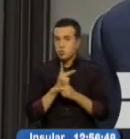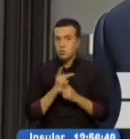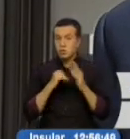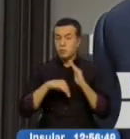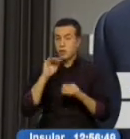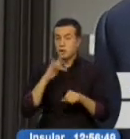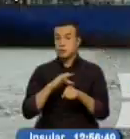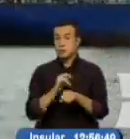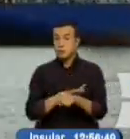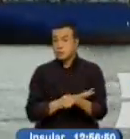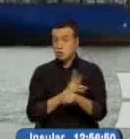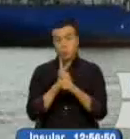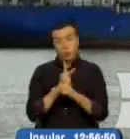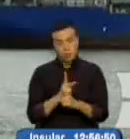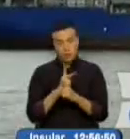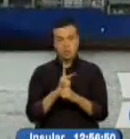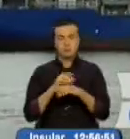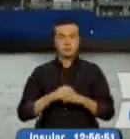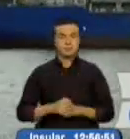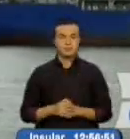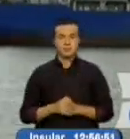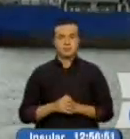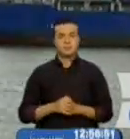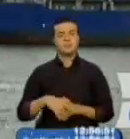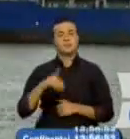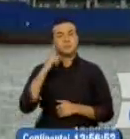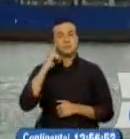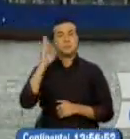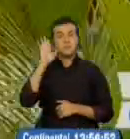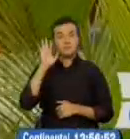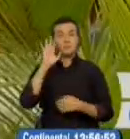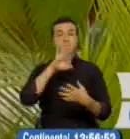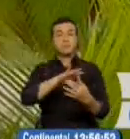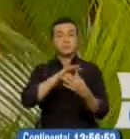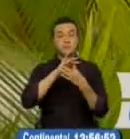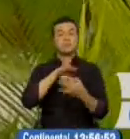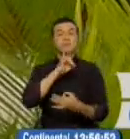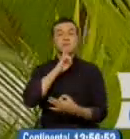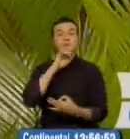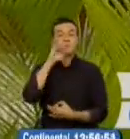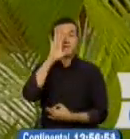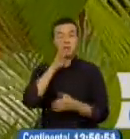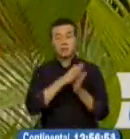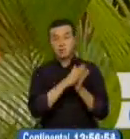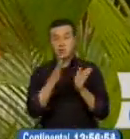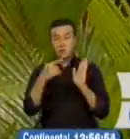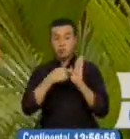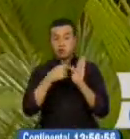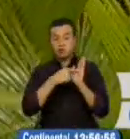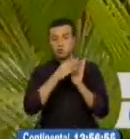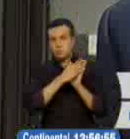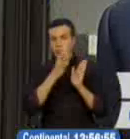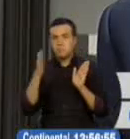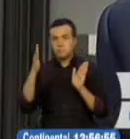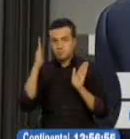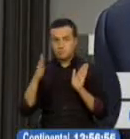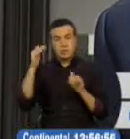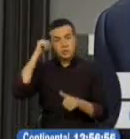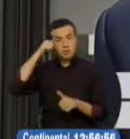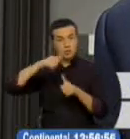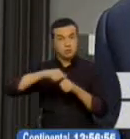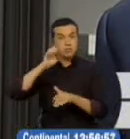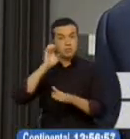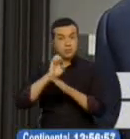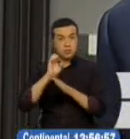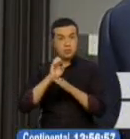más sensibles. Y en mantener acercamientos con Estados Unidos para lograr la extensión de las preferencias arancelarias. Recordemos que Ecuador